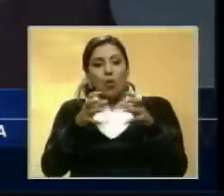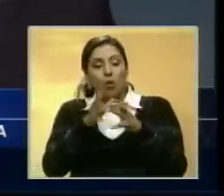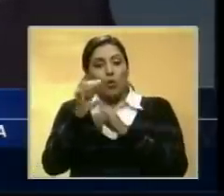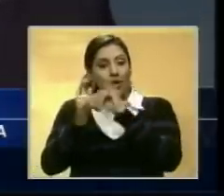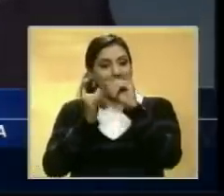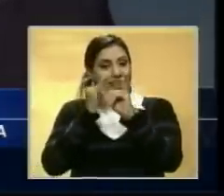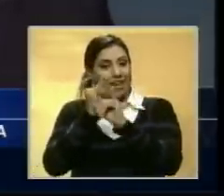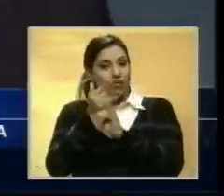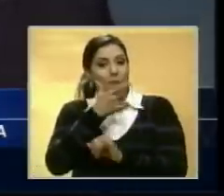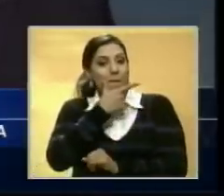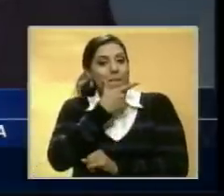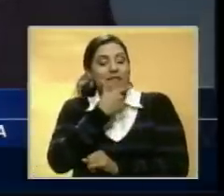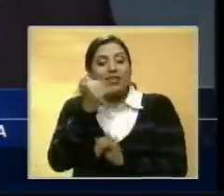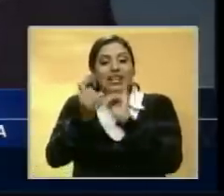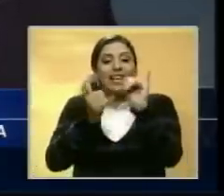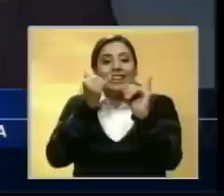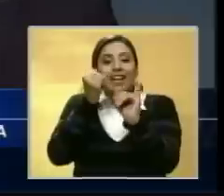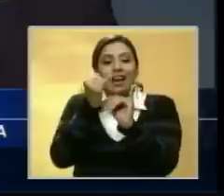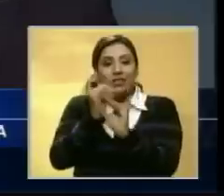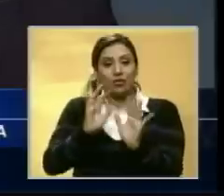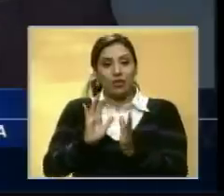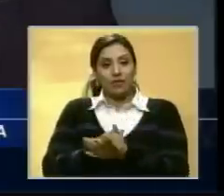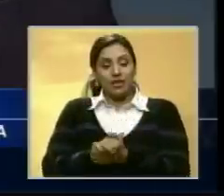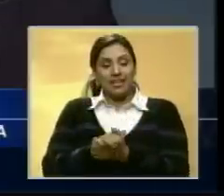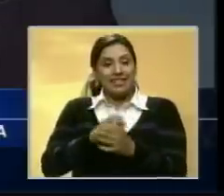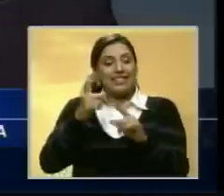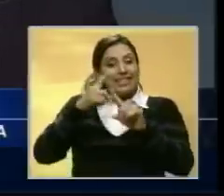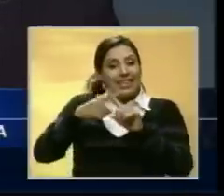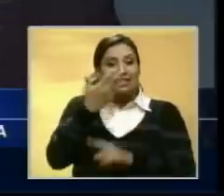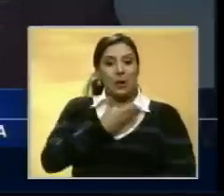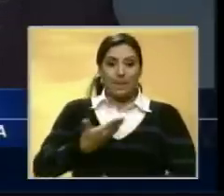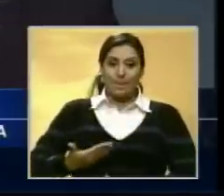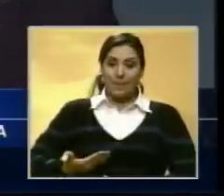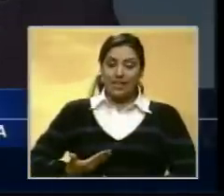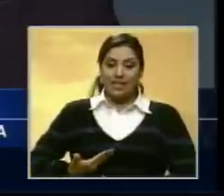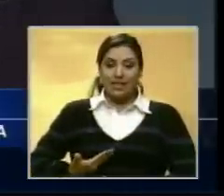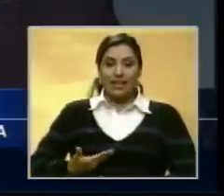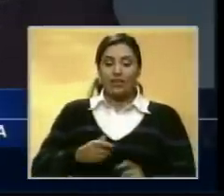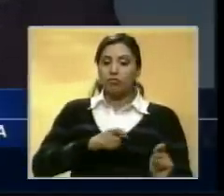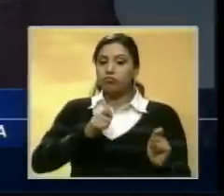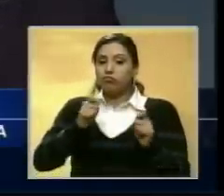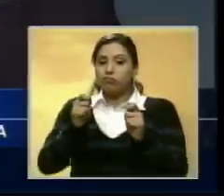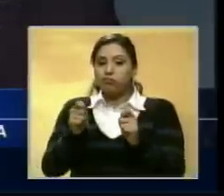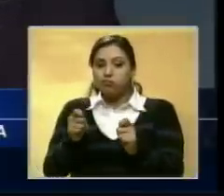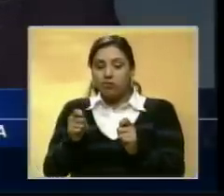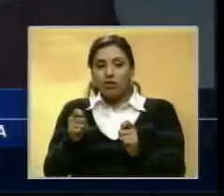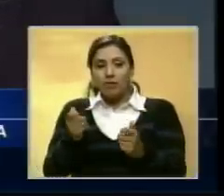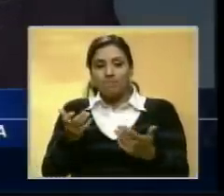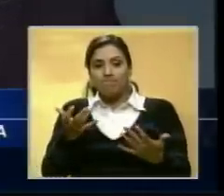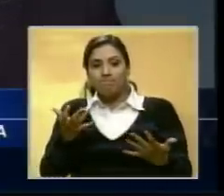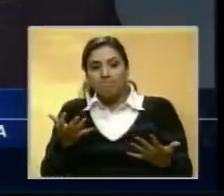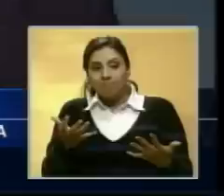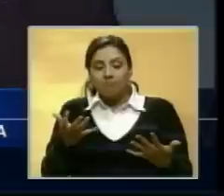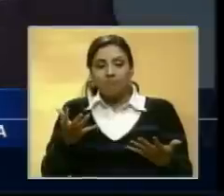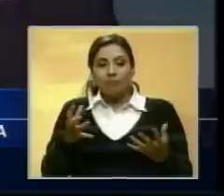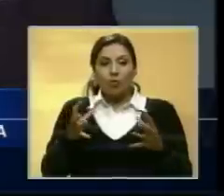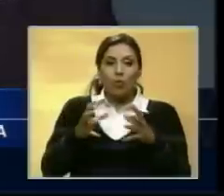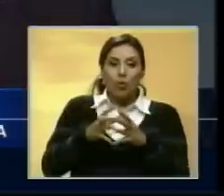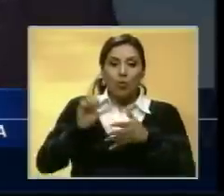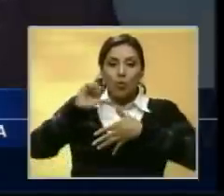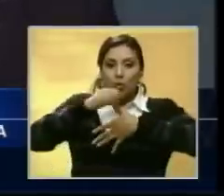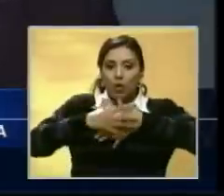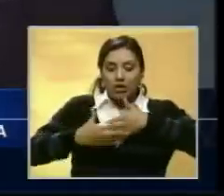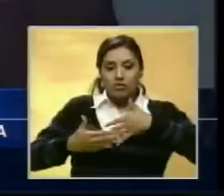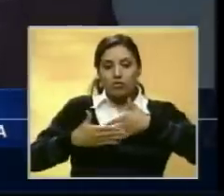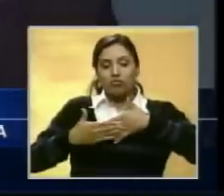internacionales, facilitadores internacionales, expresidentes que han sido delegados, ¿no? Por